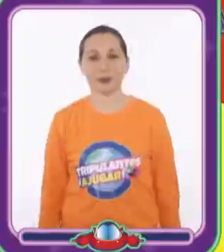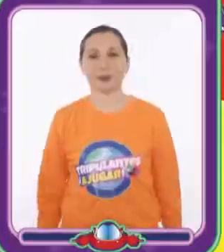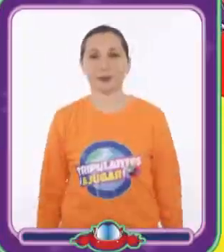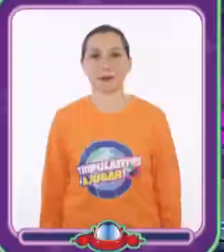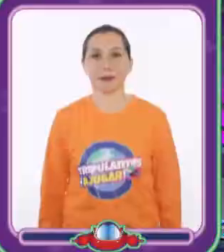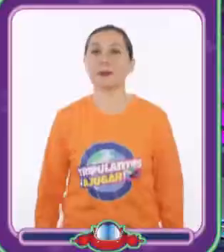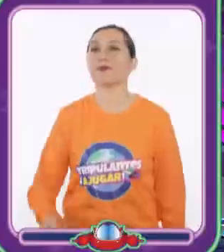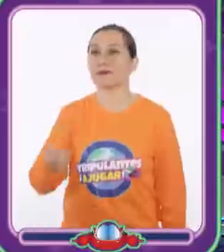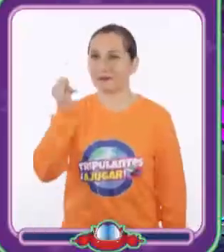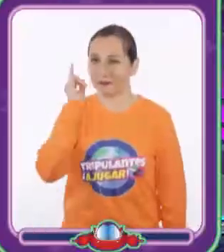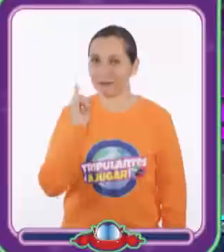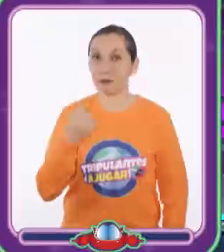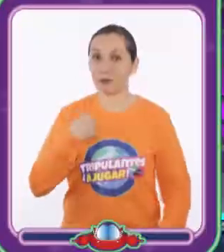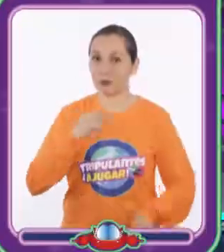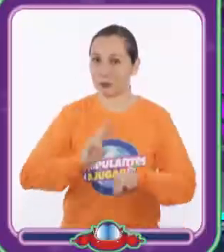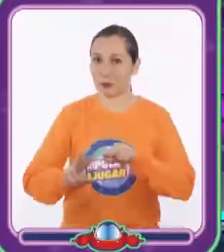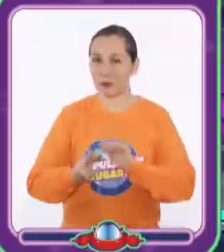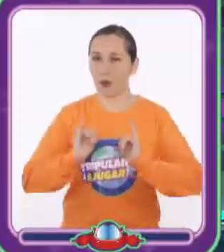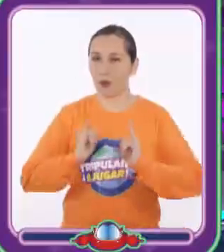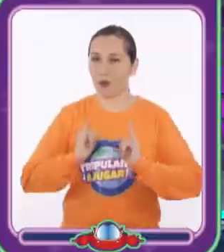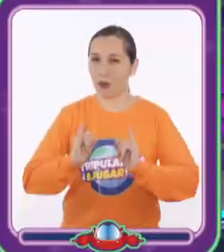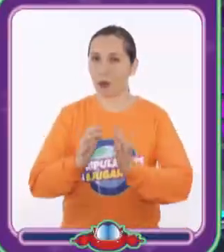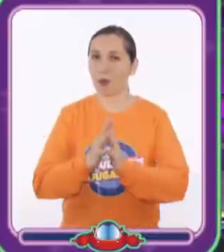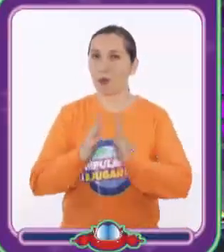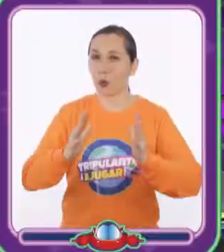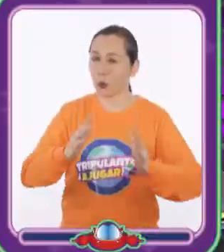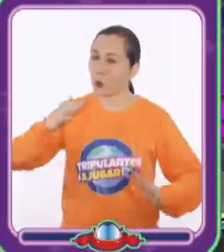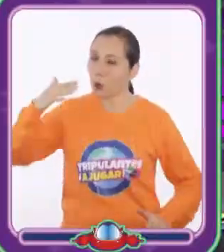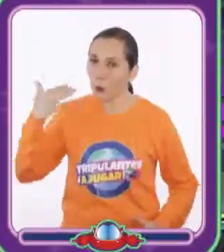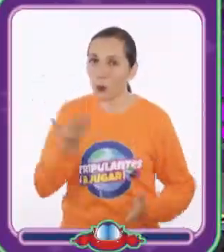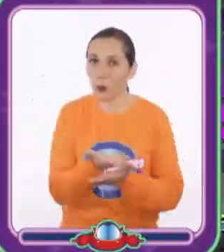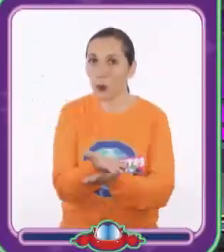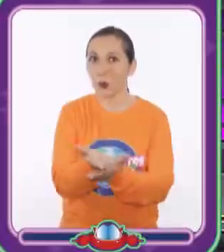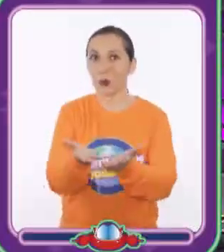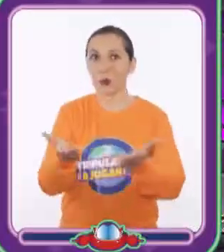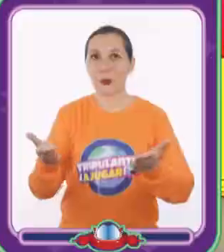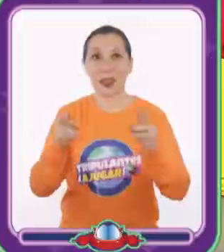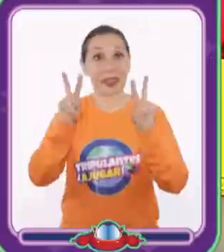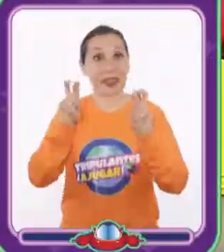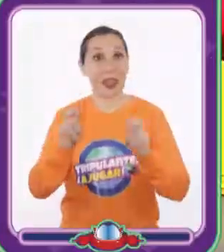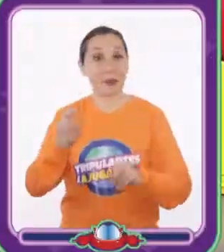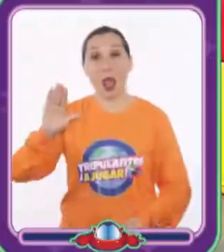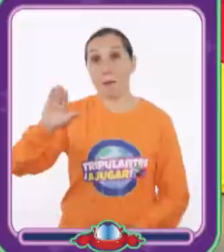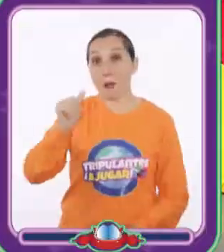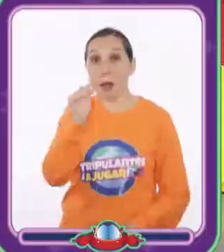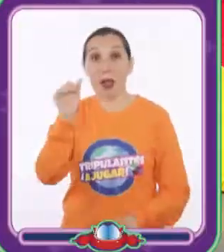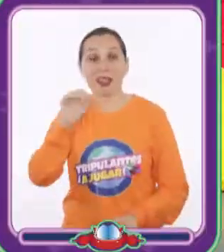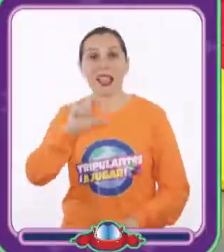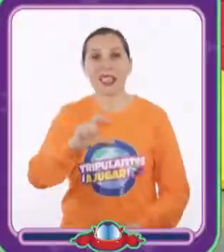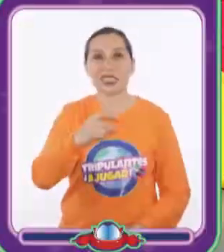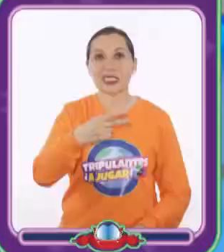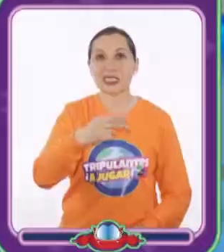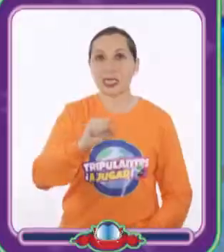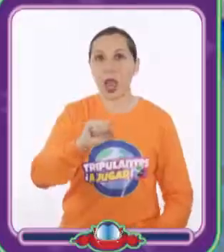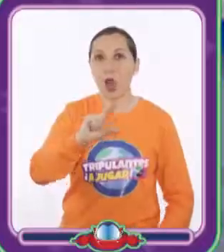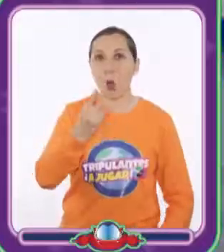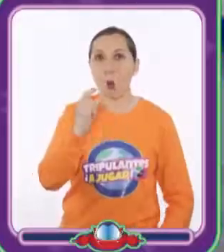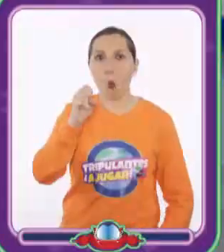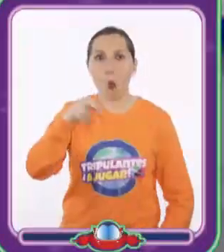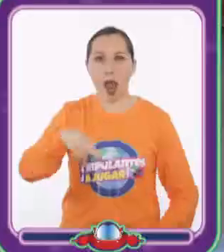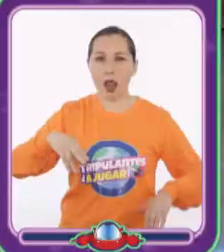Atención. Claro que sí. He preparado una información muy relevante para ustedes sobre la mariposa del